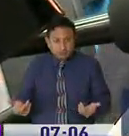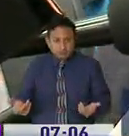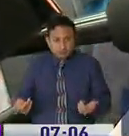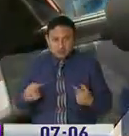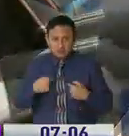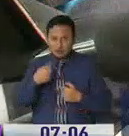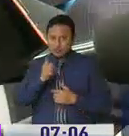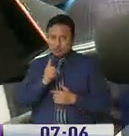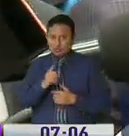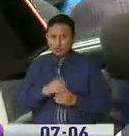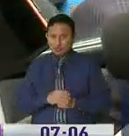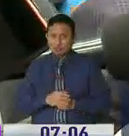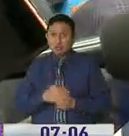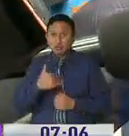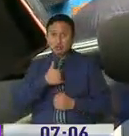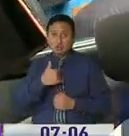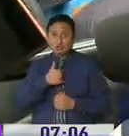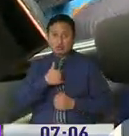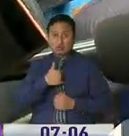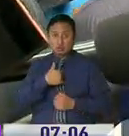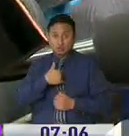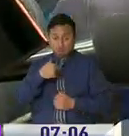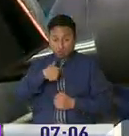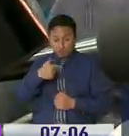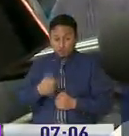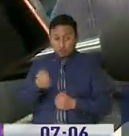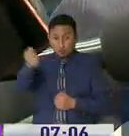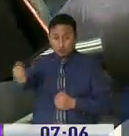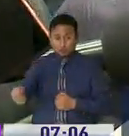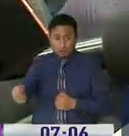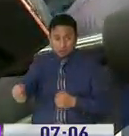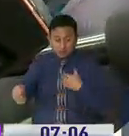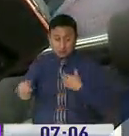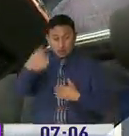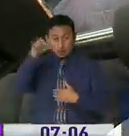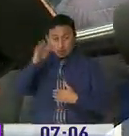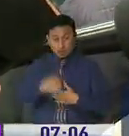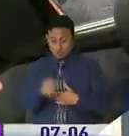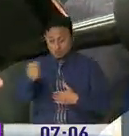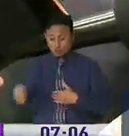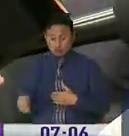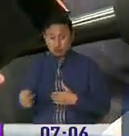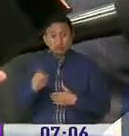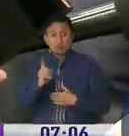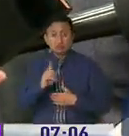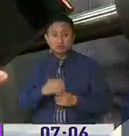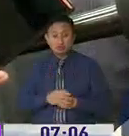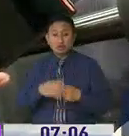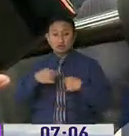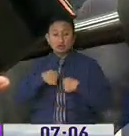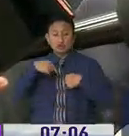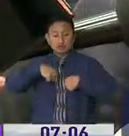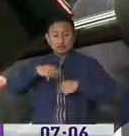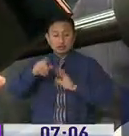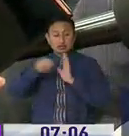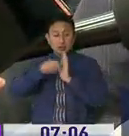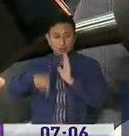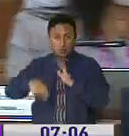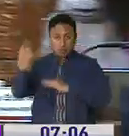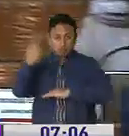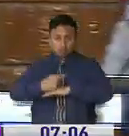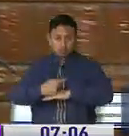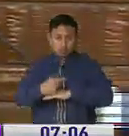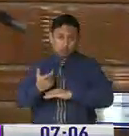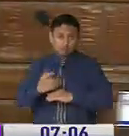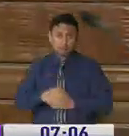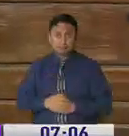no soy la persona que va a dejar físicamente la ventanilla. Yo sigo las directrices de un abogado. La medida cautelar